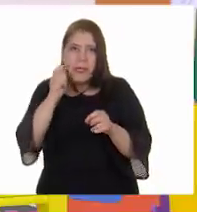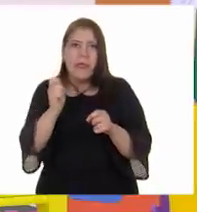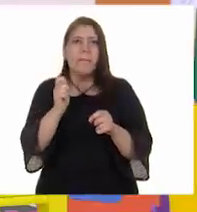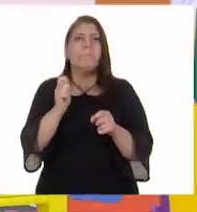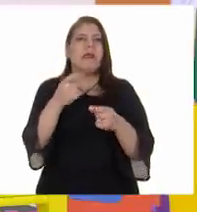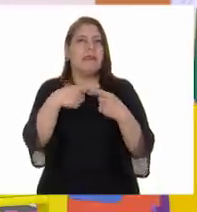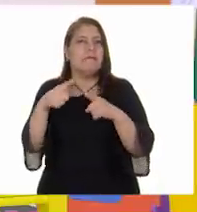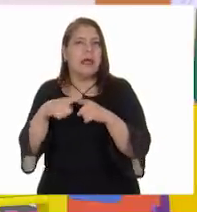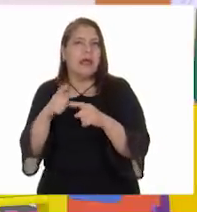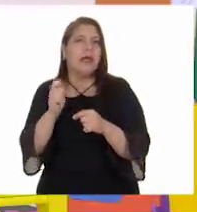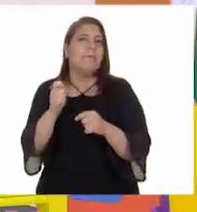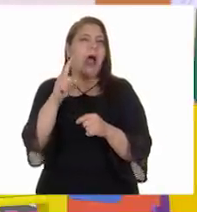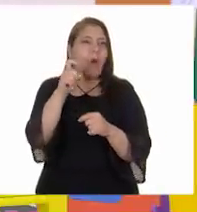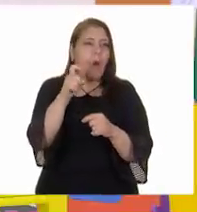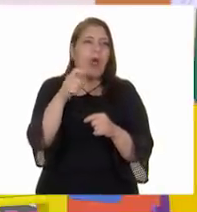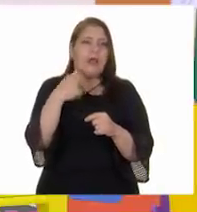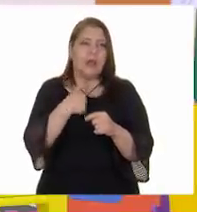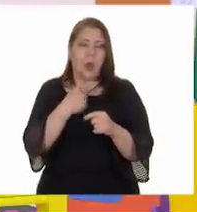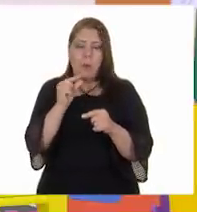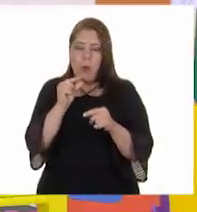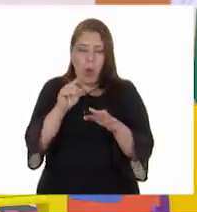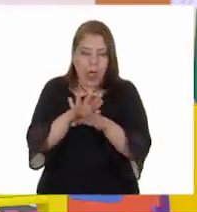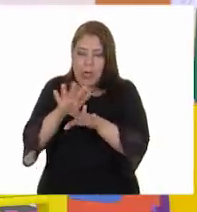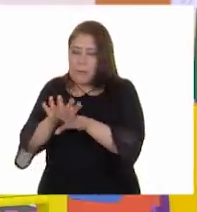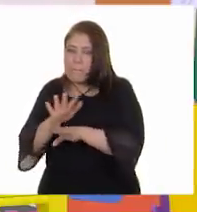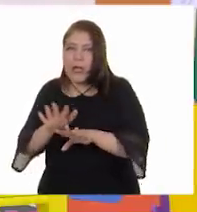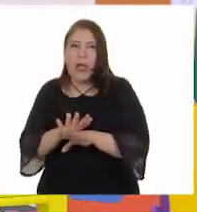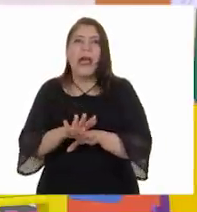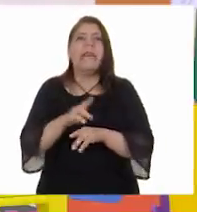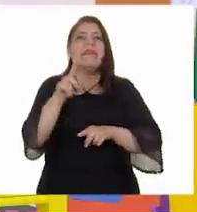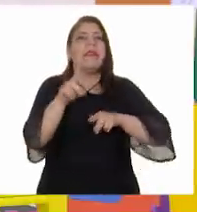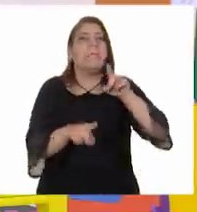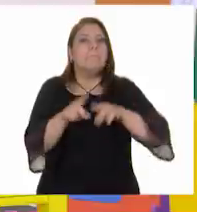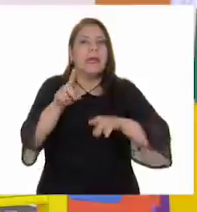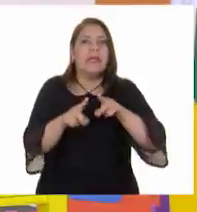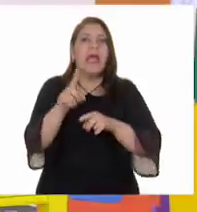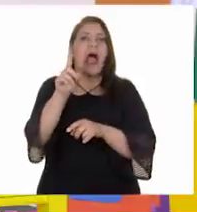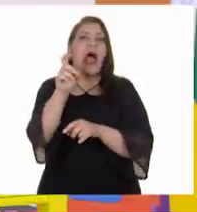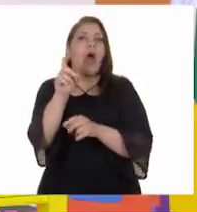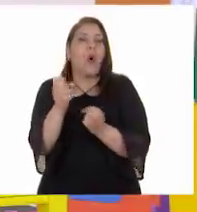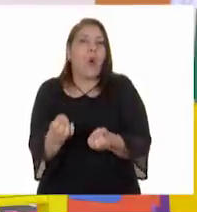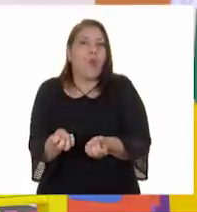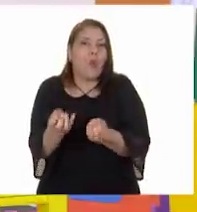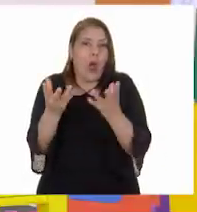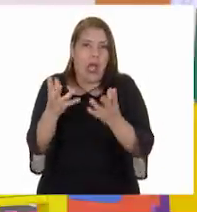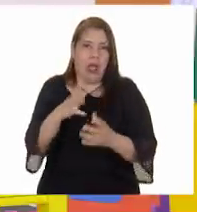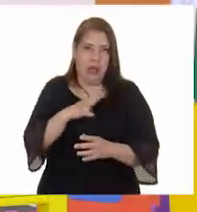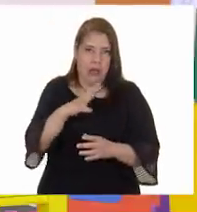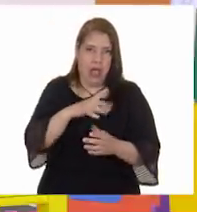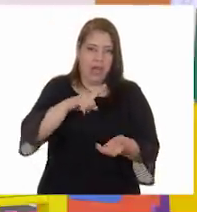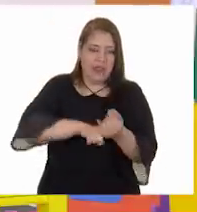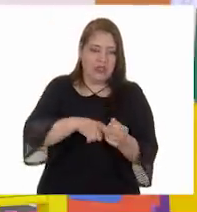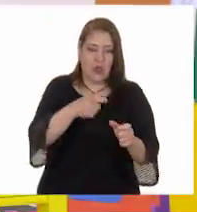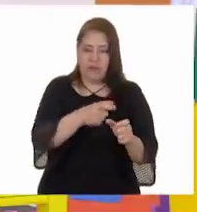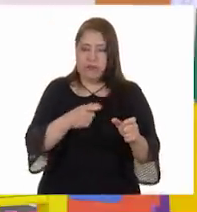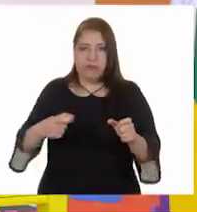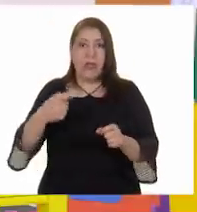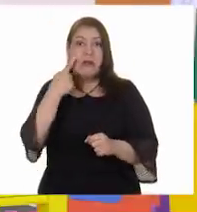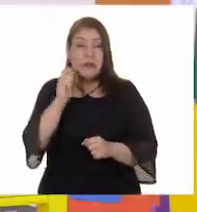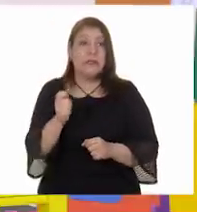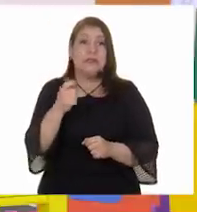a ir modificando la mezcla dependiendo con la cantidad de agua que voy a agregar en mi color. Ya que puse aquí mi